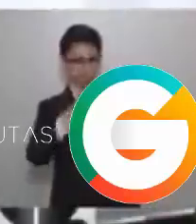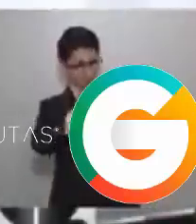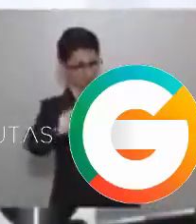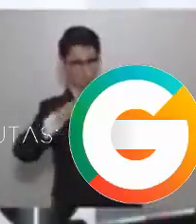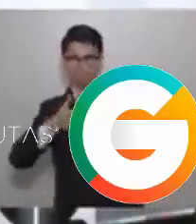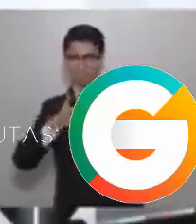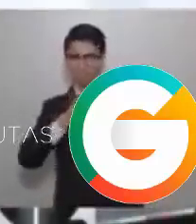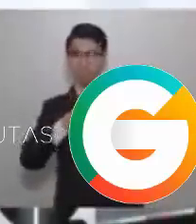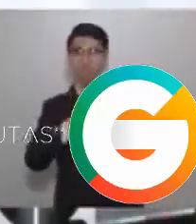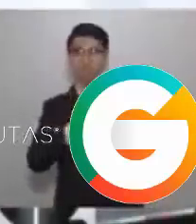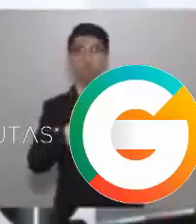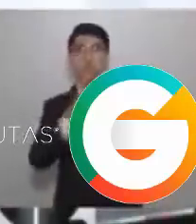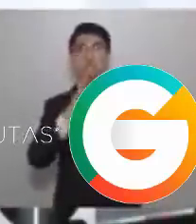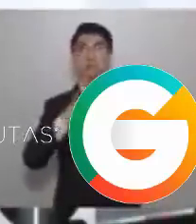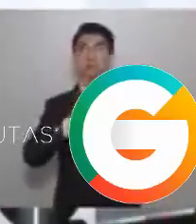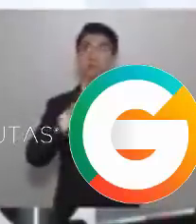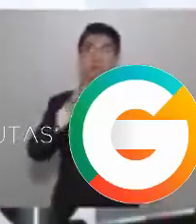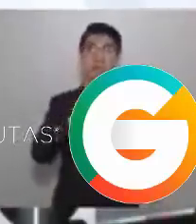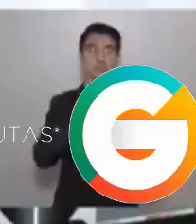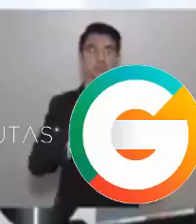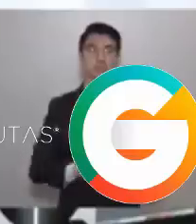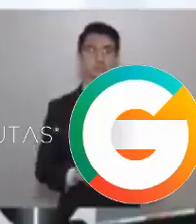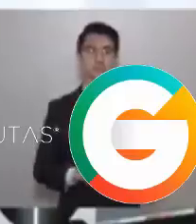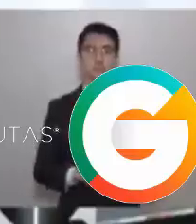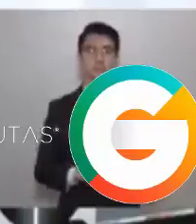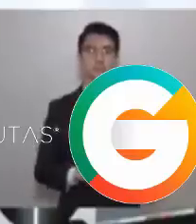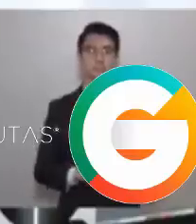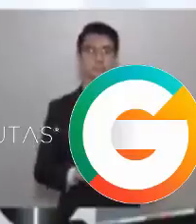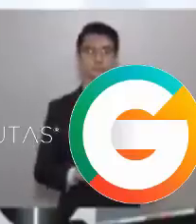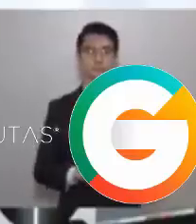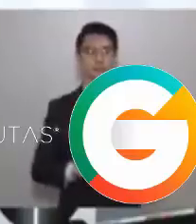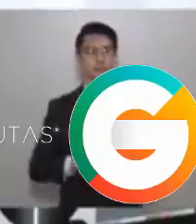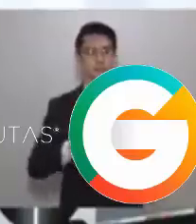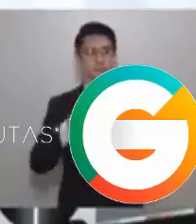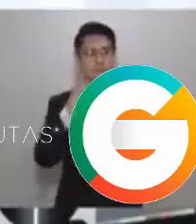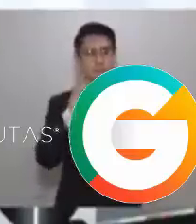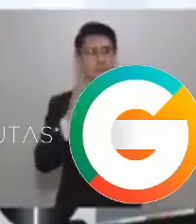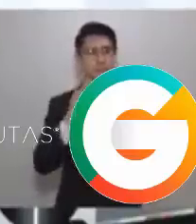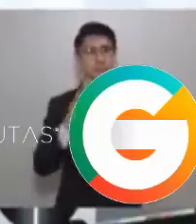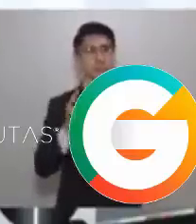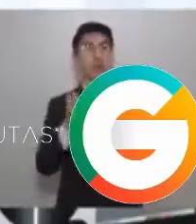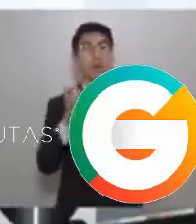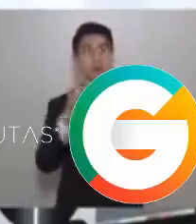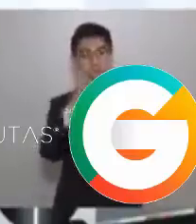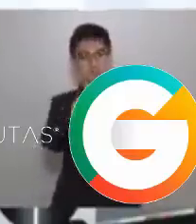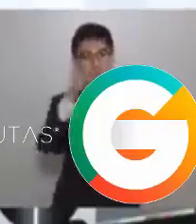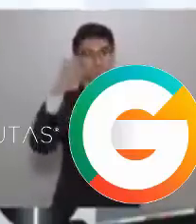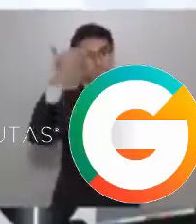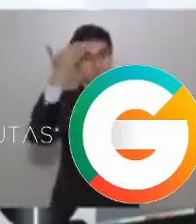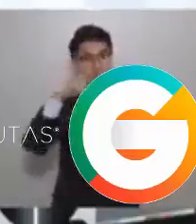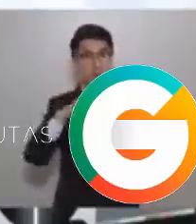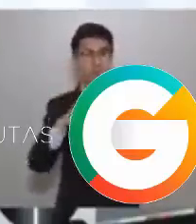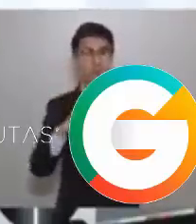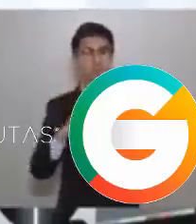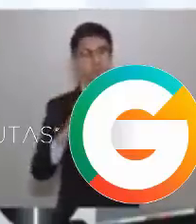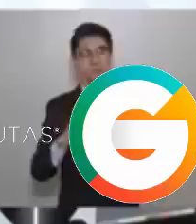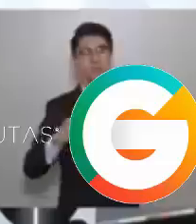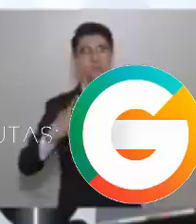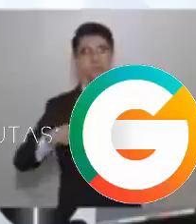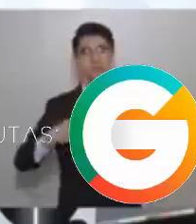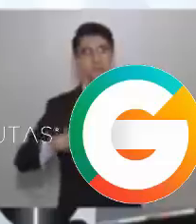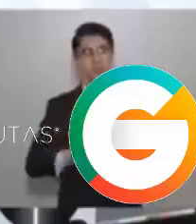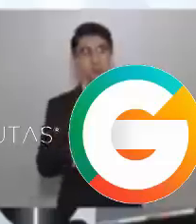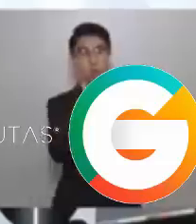los fallecidos, como ustedes bien saben y seguramente es una inquietud, se encuentran 2 personas